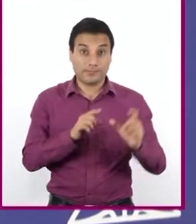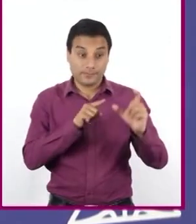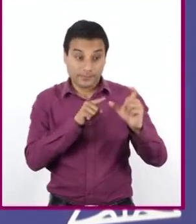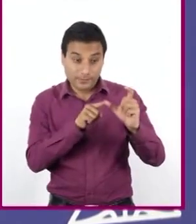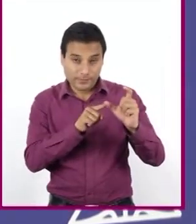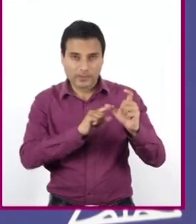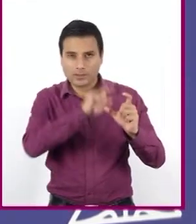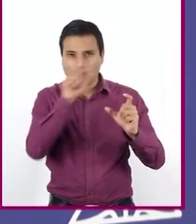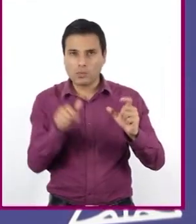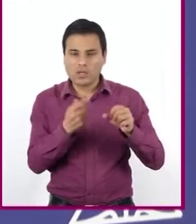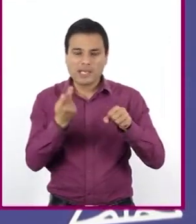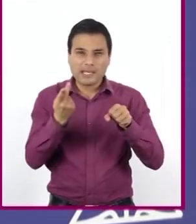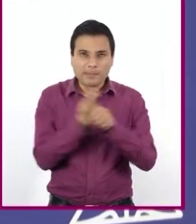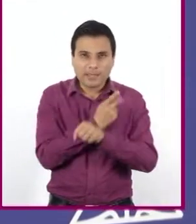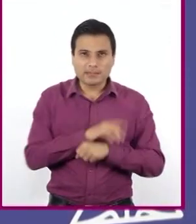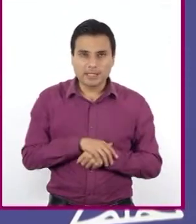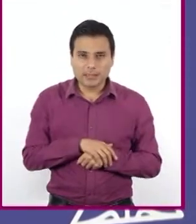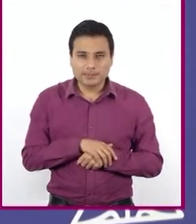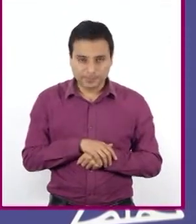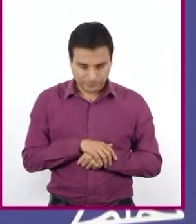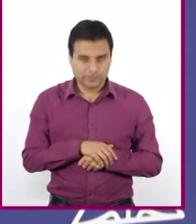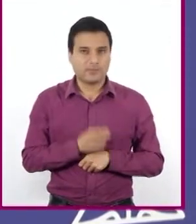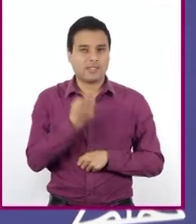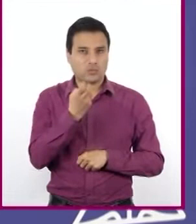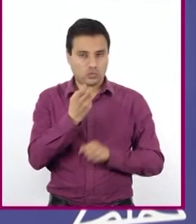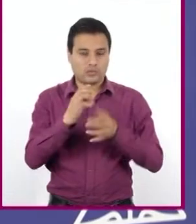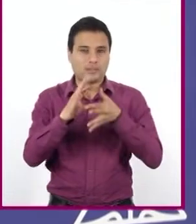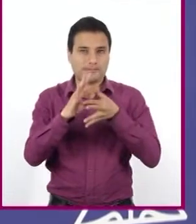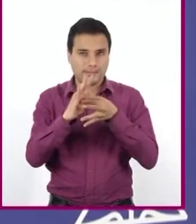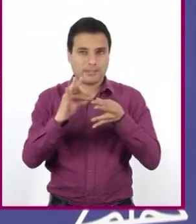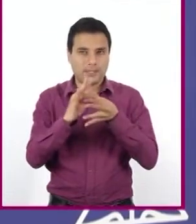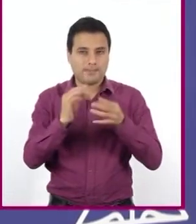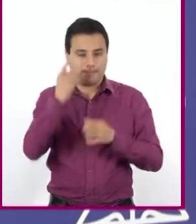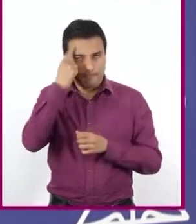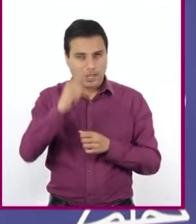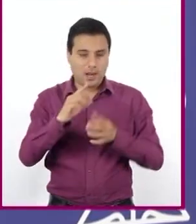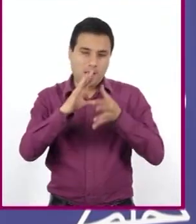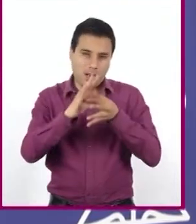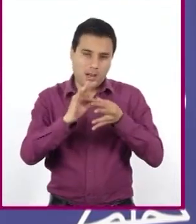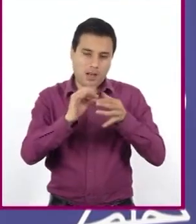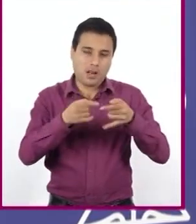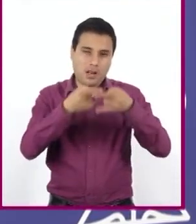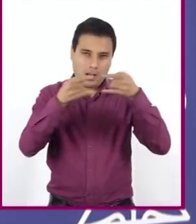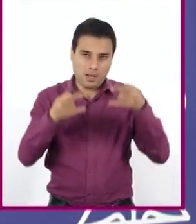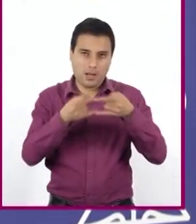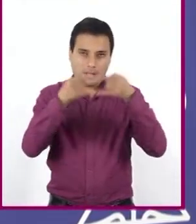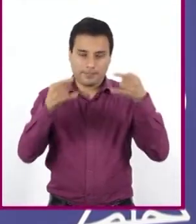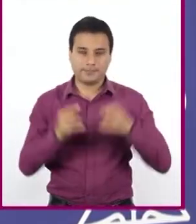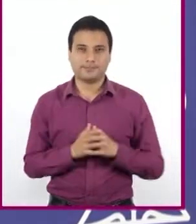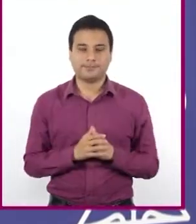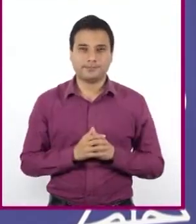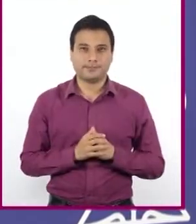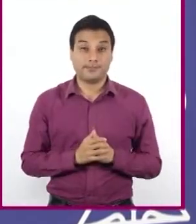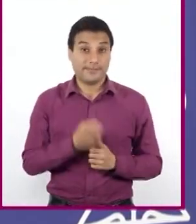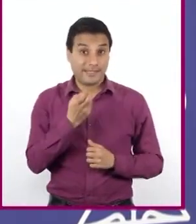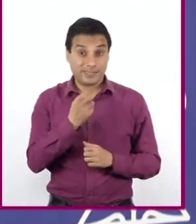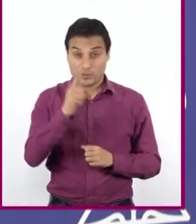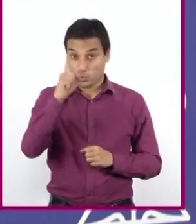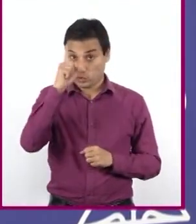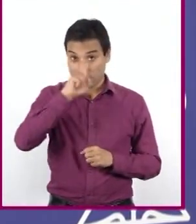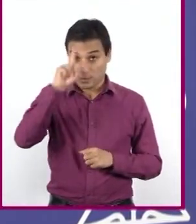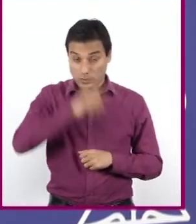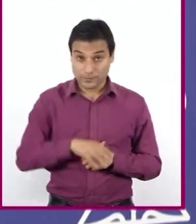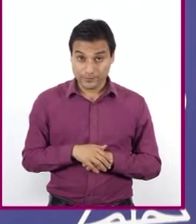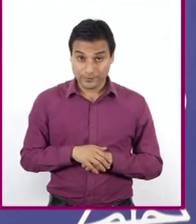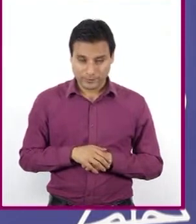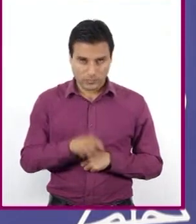integre elementos causa-efecto para el desarrollo de la explicación. Estas sugerencias las